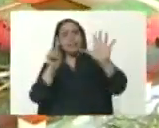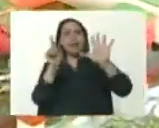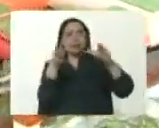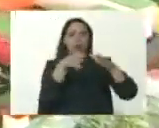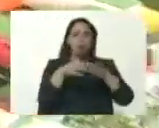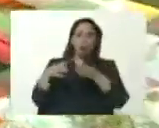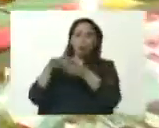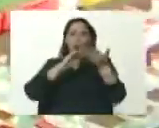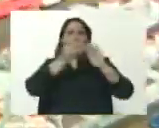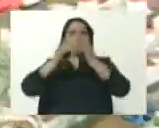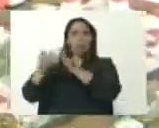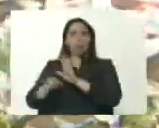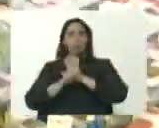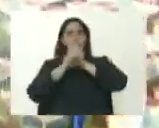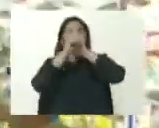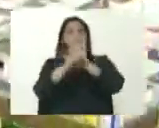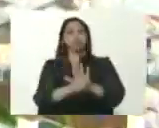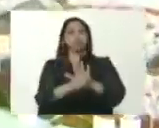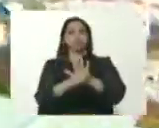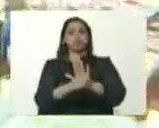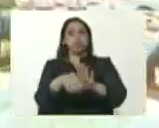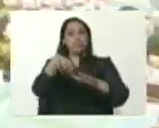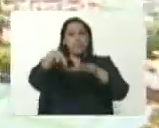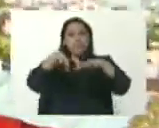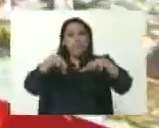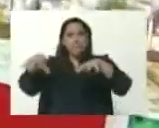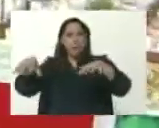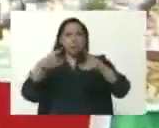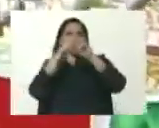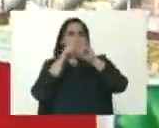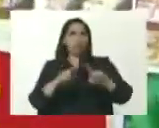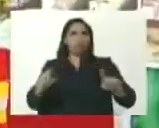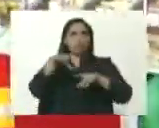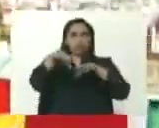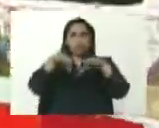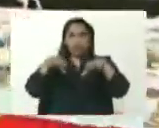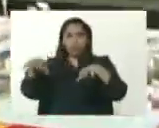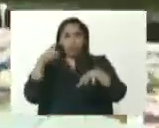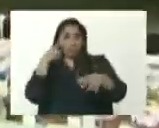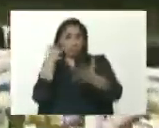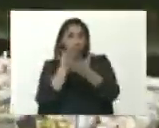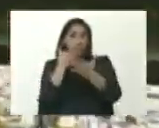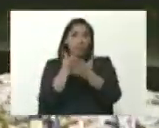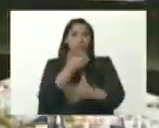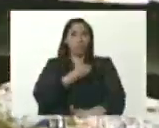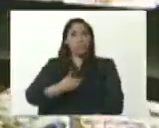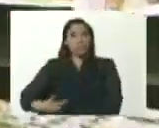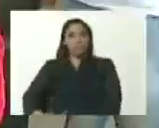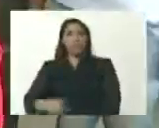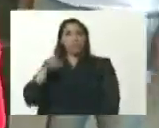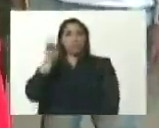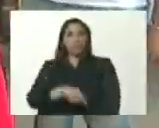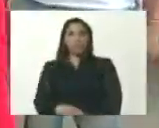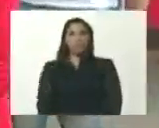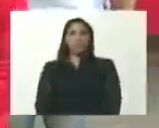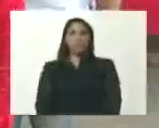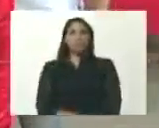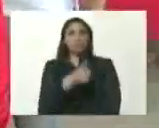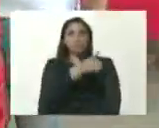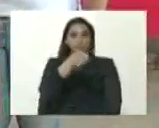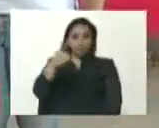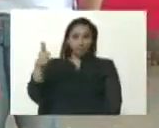comunidades representadas en las maquetas, en las diferentes maquetas, como vio mi comandante, y cada una